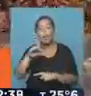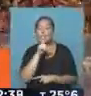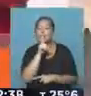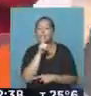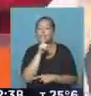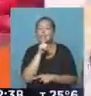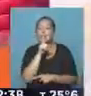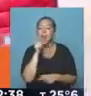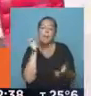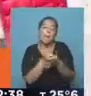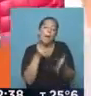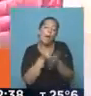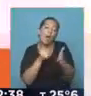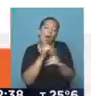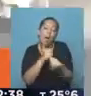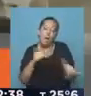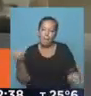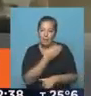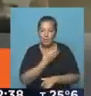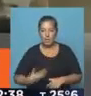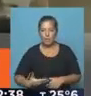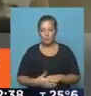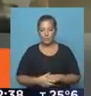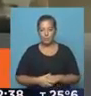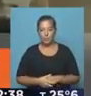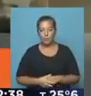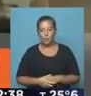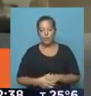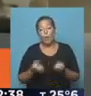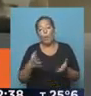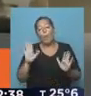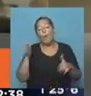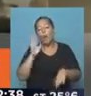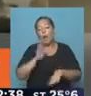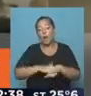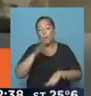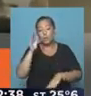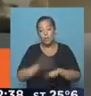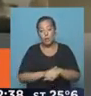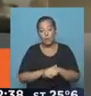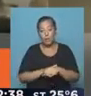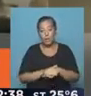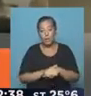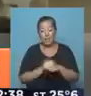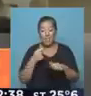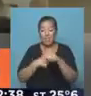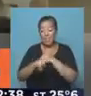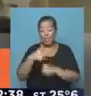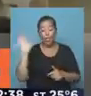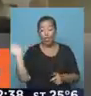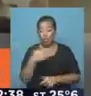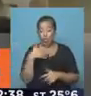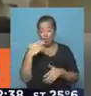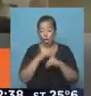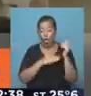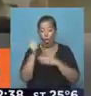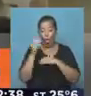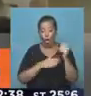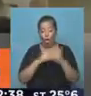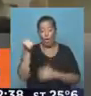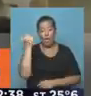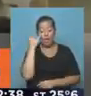campaña presidencial bueno quienes quedaron encargados de debre en el país están entregando todas las obras